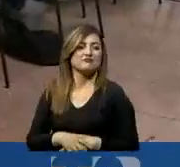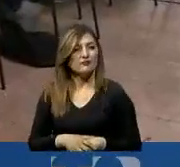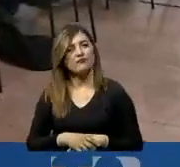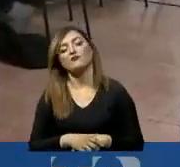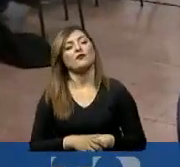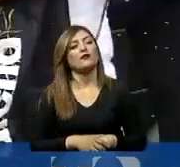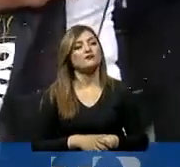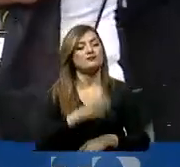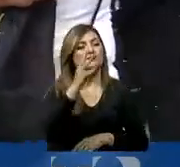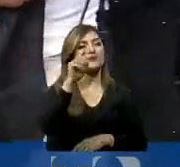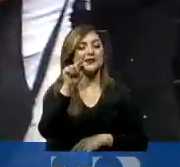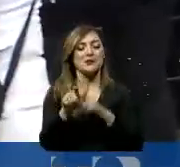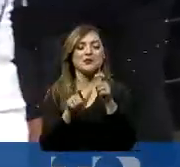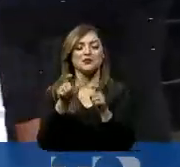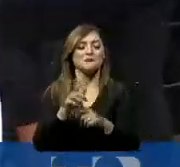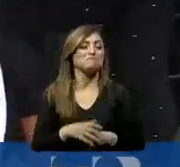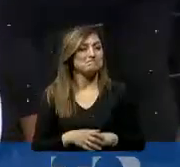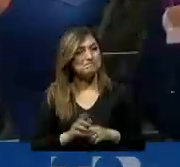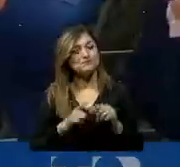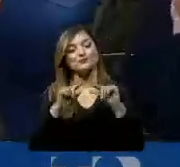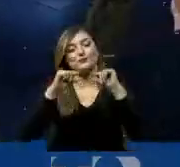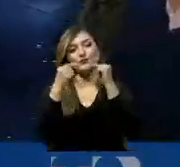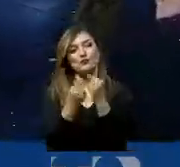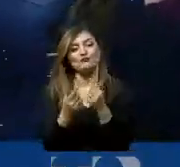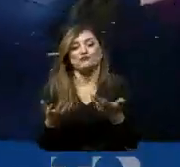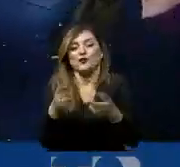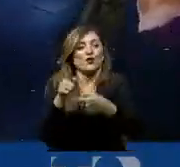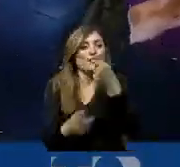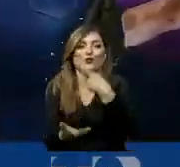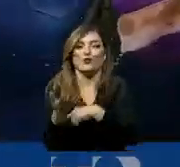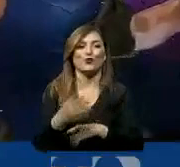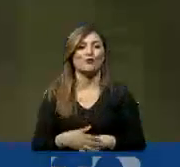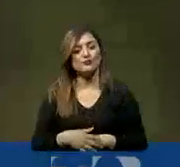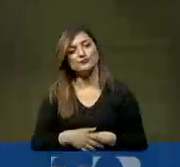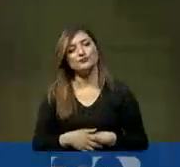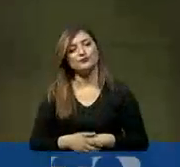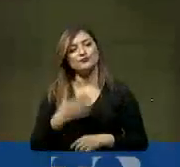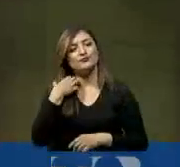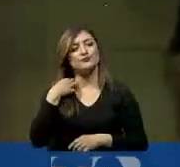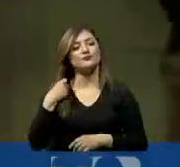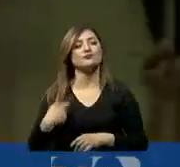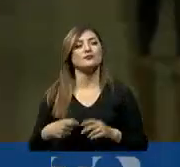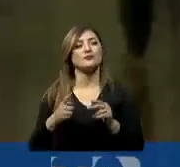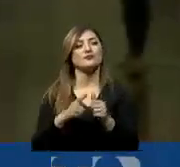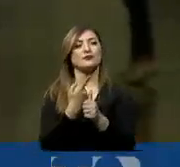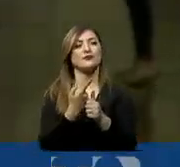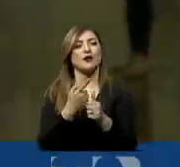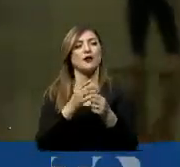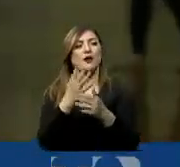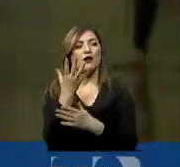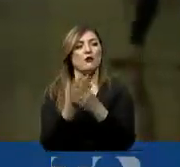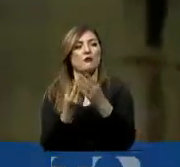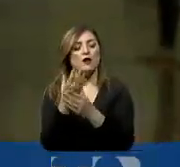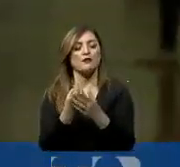afectados eran al menos 6.000 postulantes de un primer grupo que simplemente no pudieron dar el examen. En la primera sesión tuvimos fallas técnicas, la cual no se